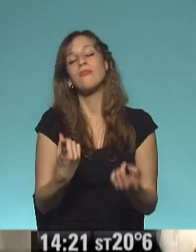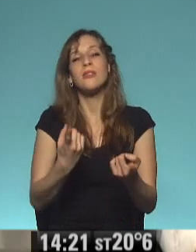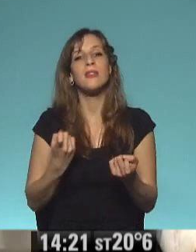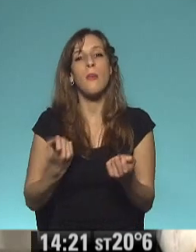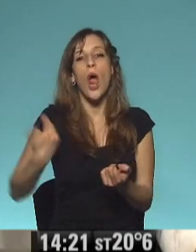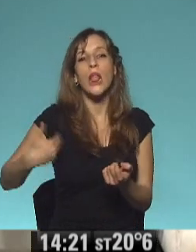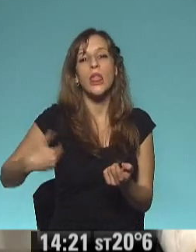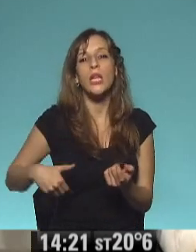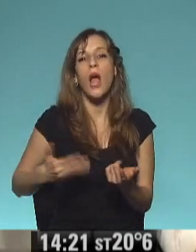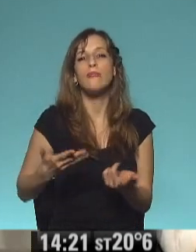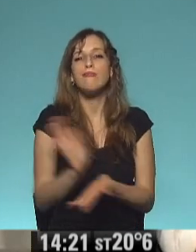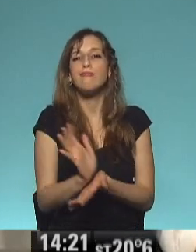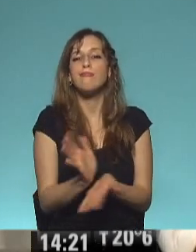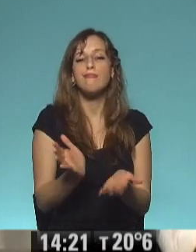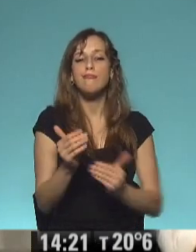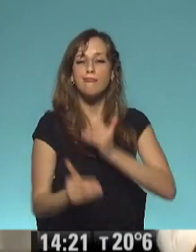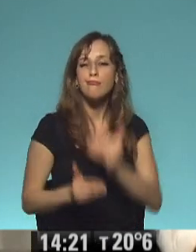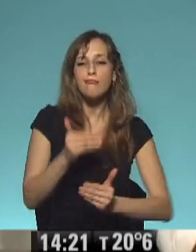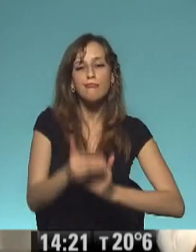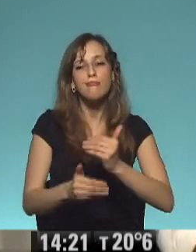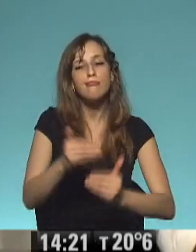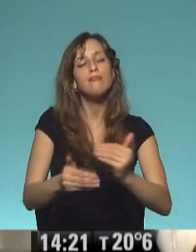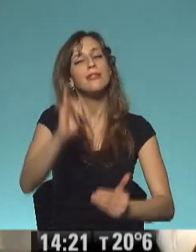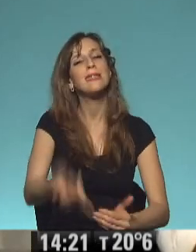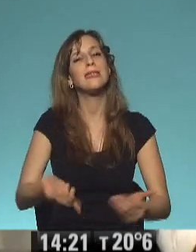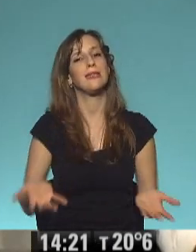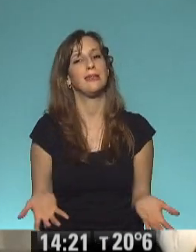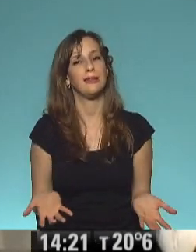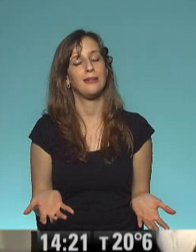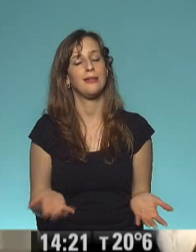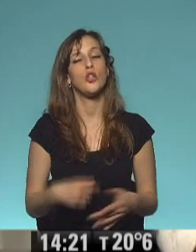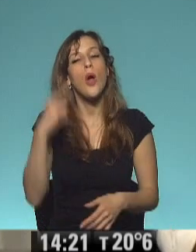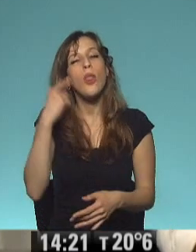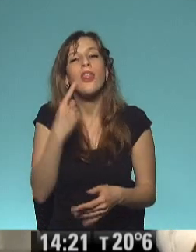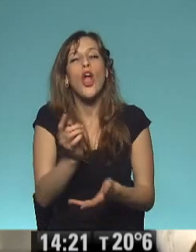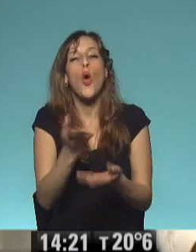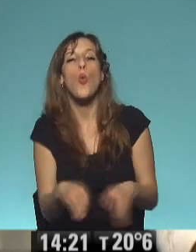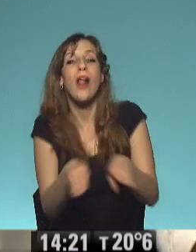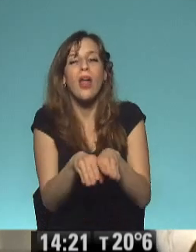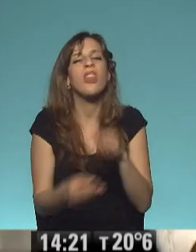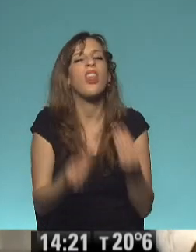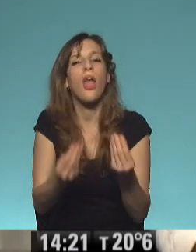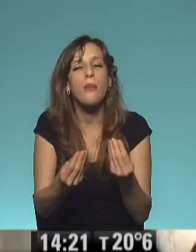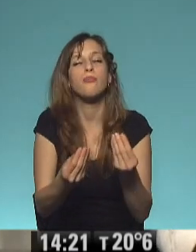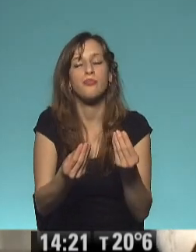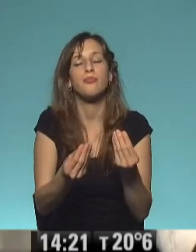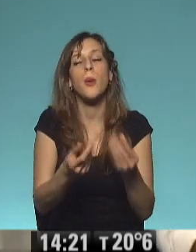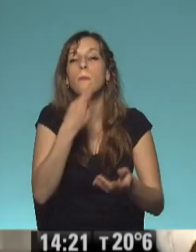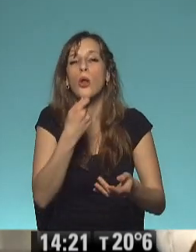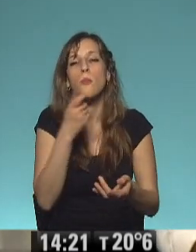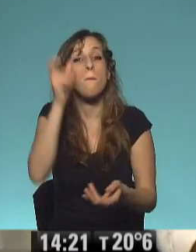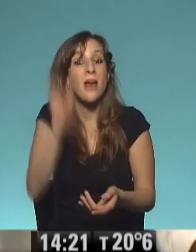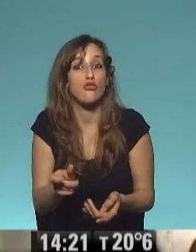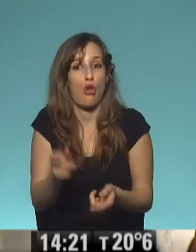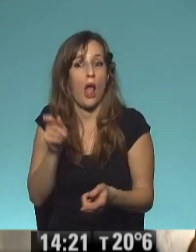más equilibrado, más igualitario. Bueno, yo digo una Argentina que funcione más, de un modo más igualitario. Yo lo que quiero es que alguien que nazca en